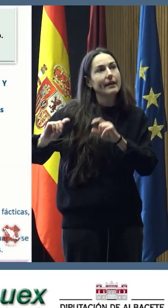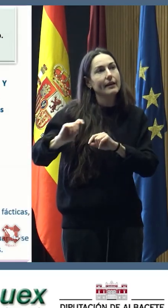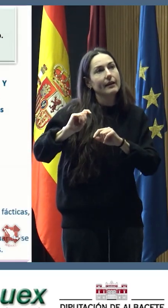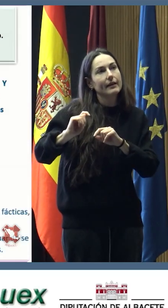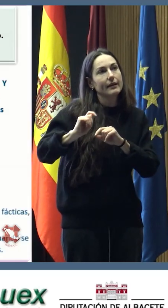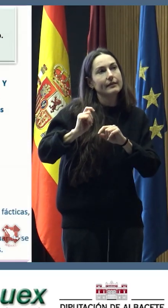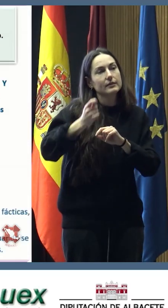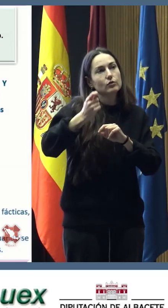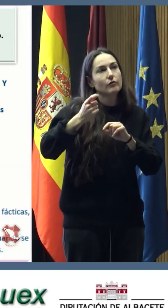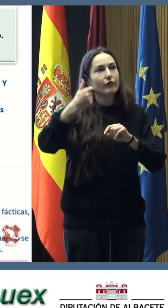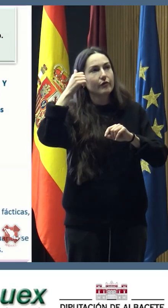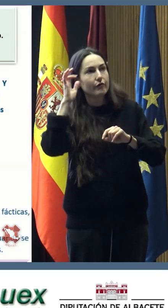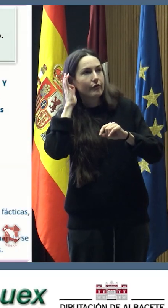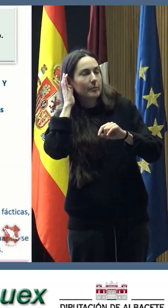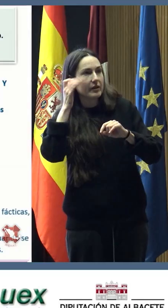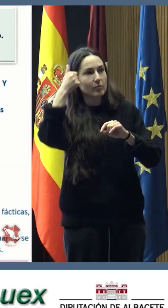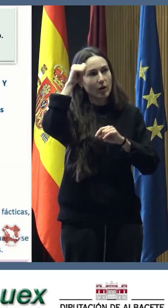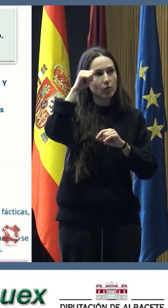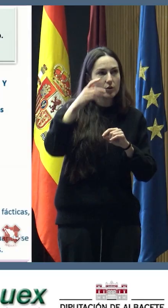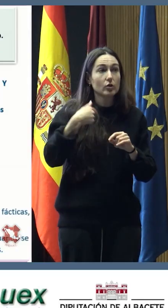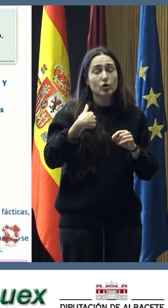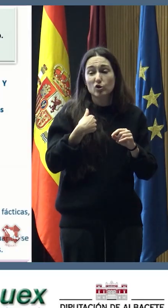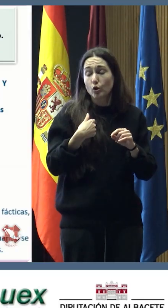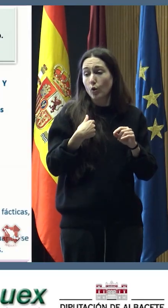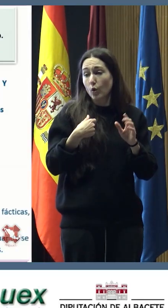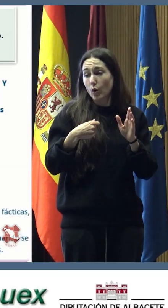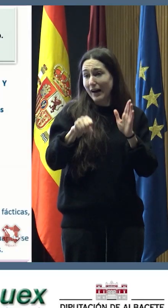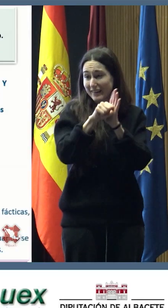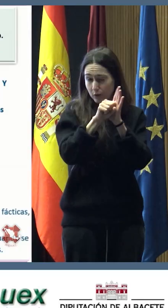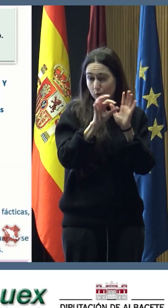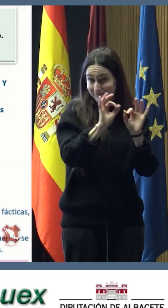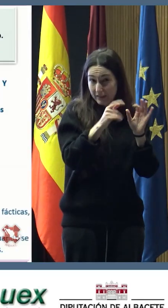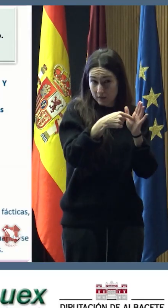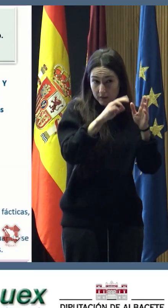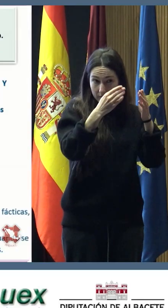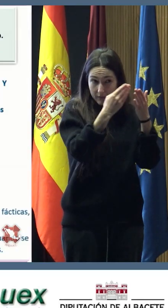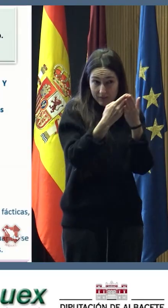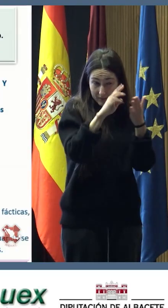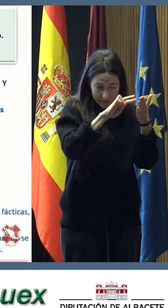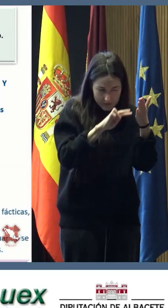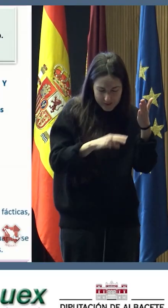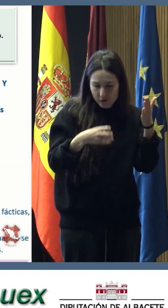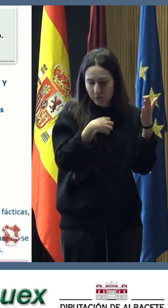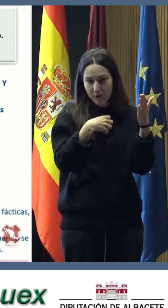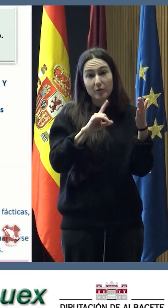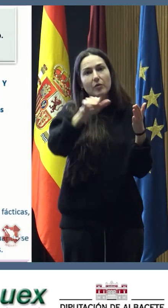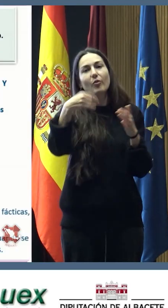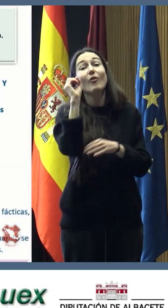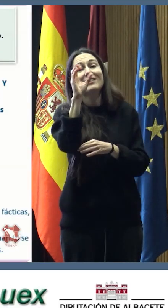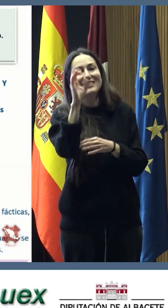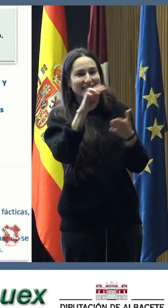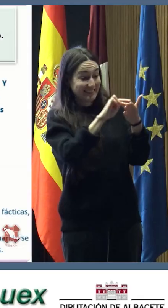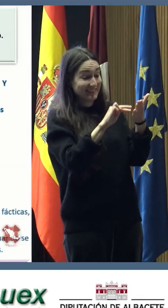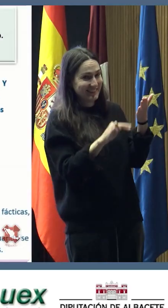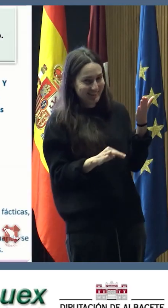masculinos. Bueno, no me he podido leer el artículo, pero en cuanto acabe la charla y